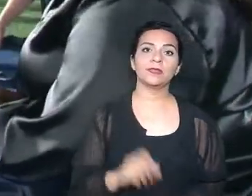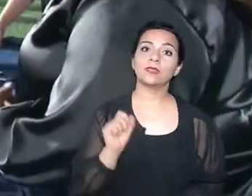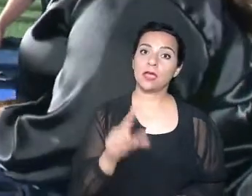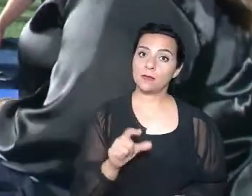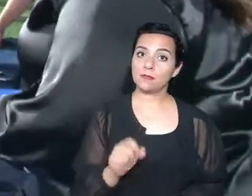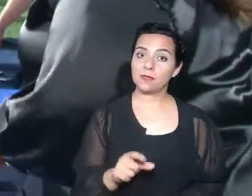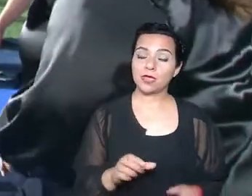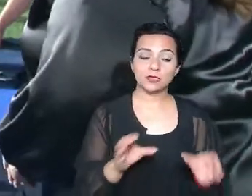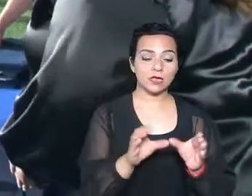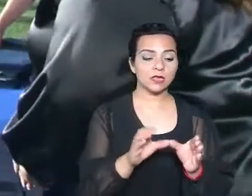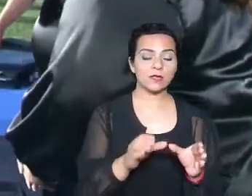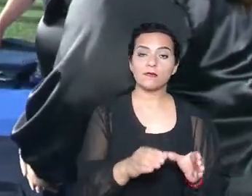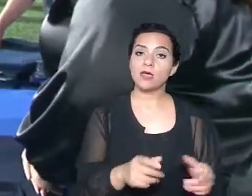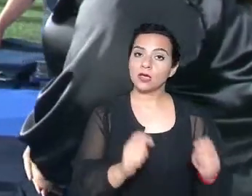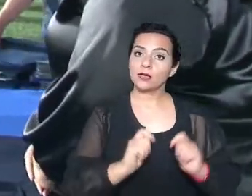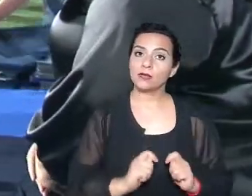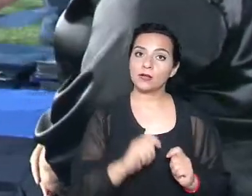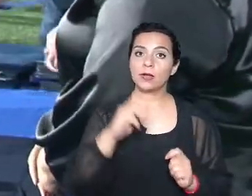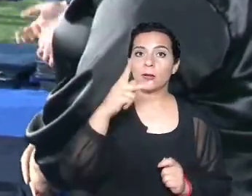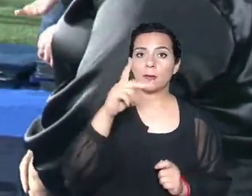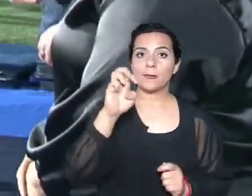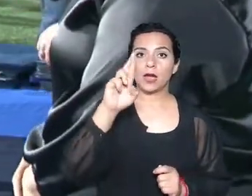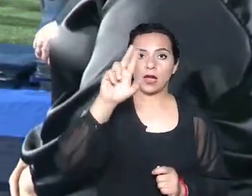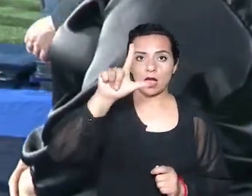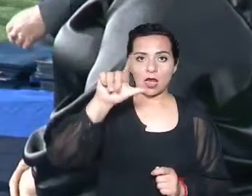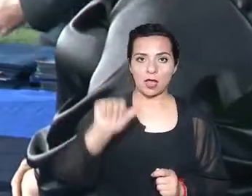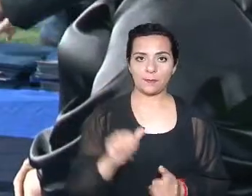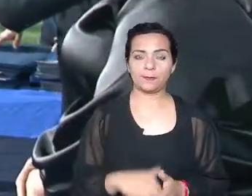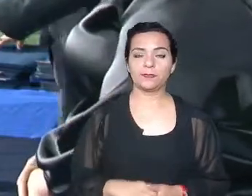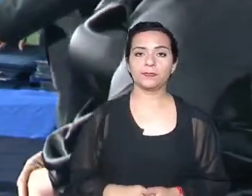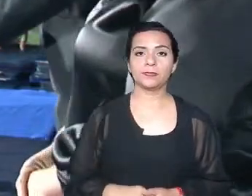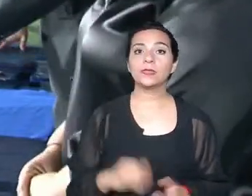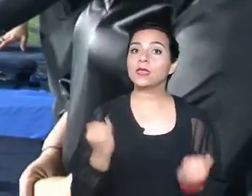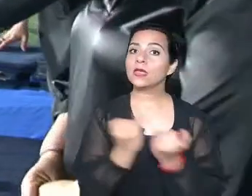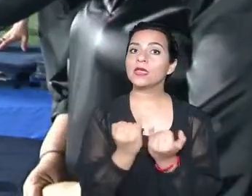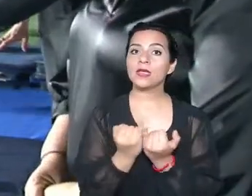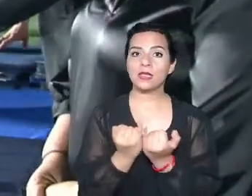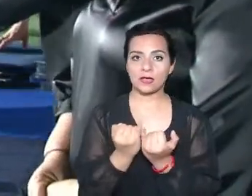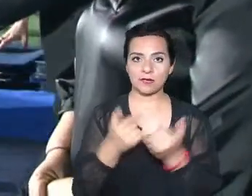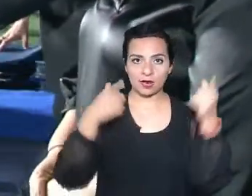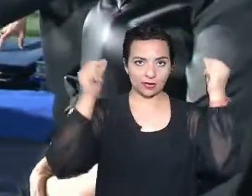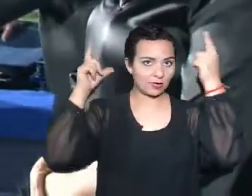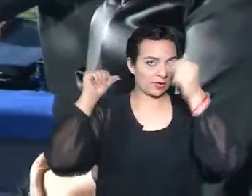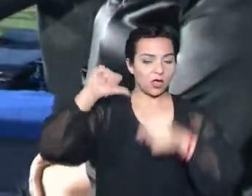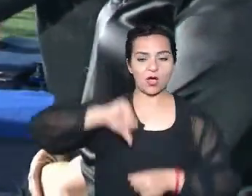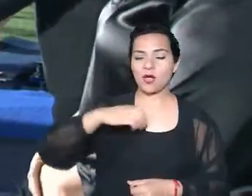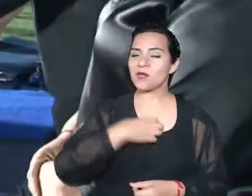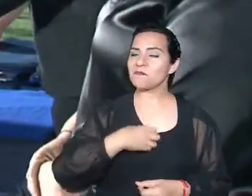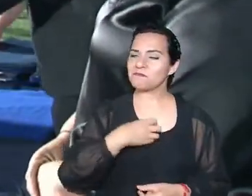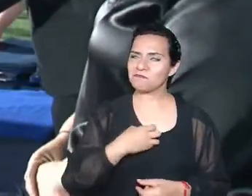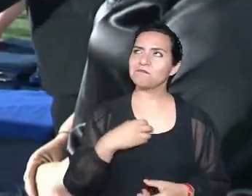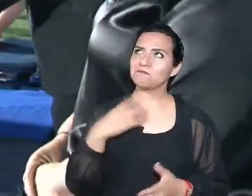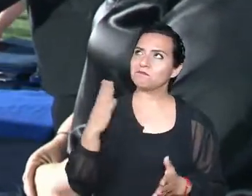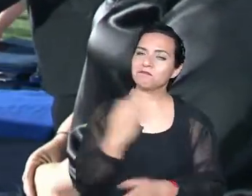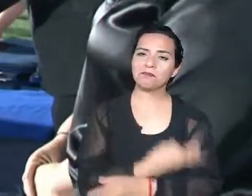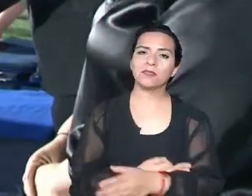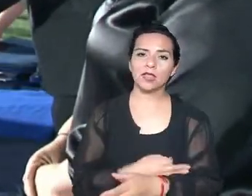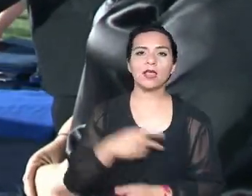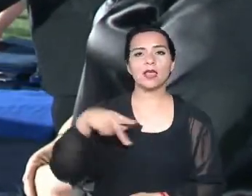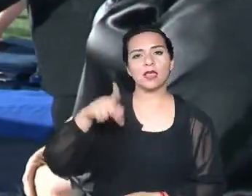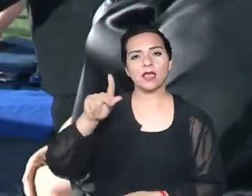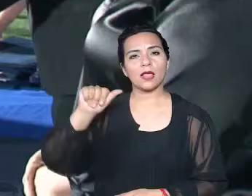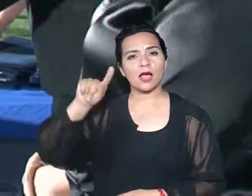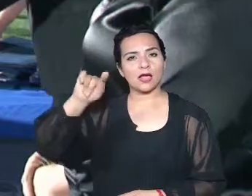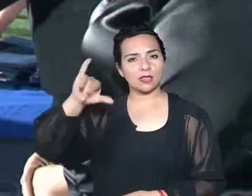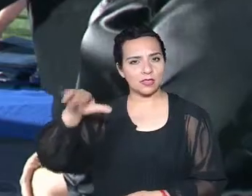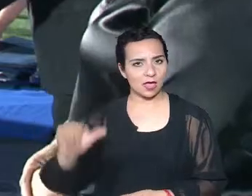Recibe su reconocimiento Perla Lisset Monsalvo Durazo. Igualmente se gradúa en esta agradable tarde Tapia Fernanda